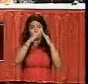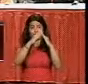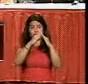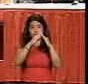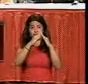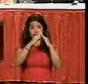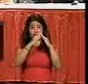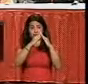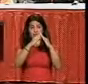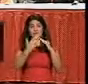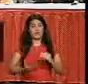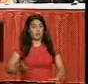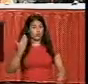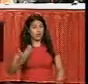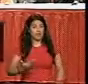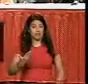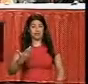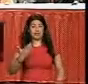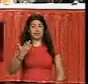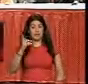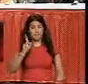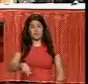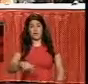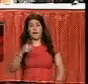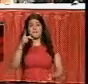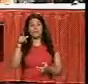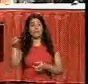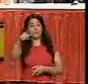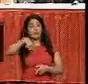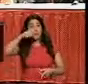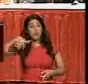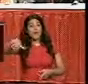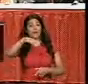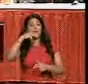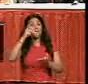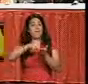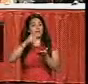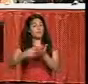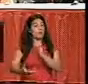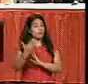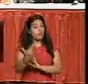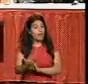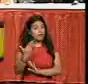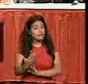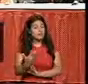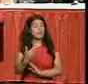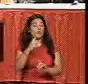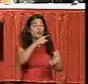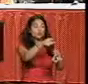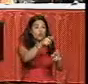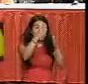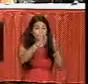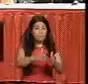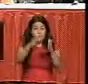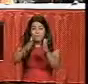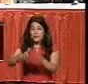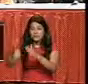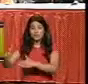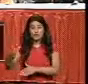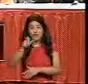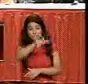fundamental la participación del pueblo pero es fundamental compañeros ciudadanos amigos